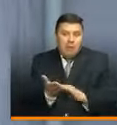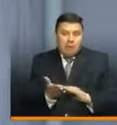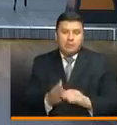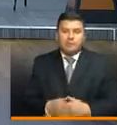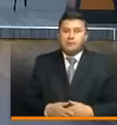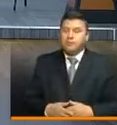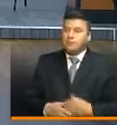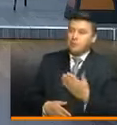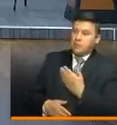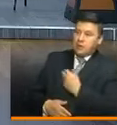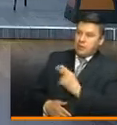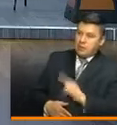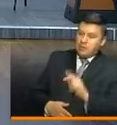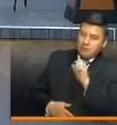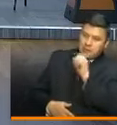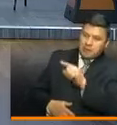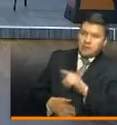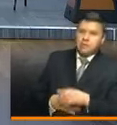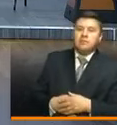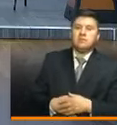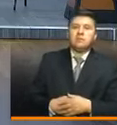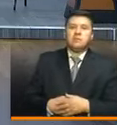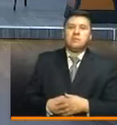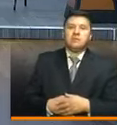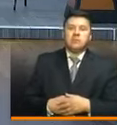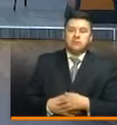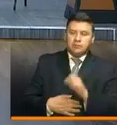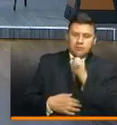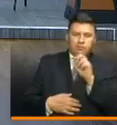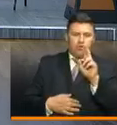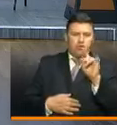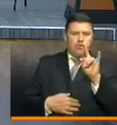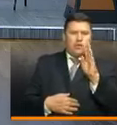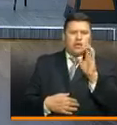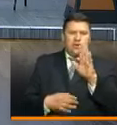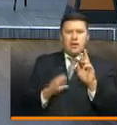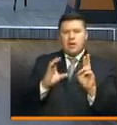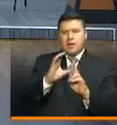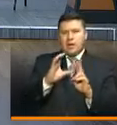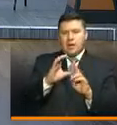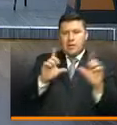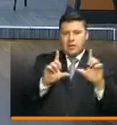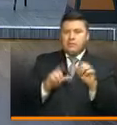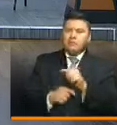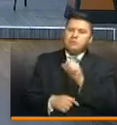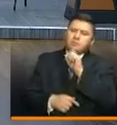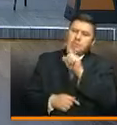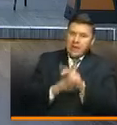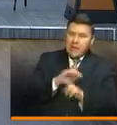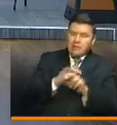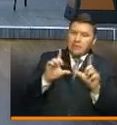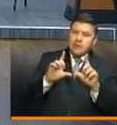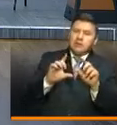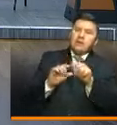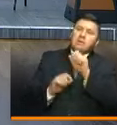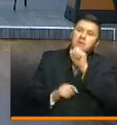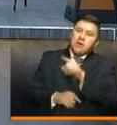Para la señora vicepresidenta, pregunta Rubén Bayona de Caracol Televisión, si todos esos elementos se están buscando